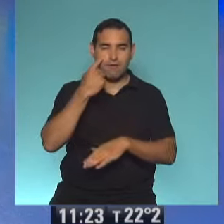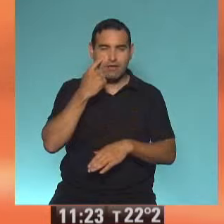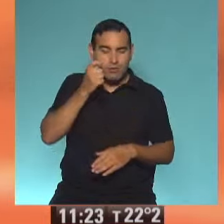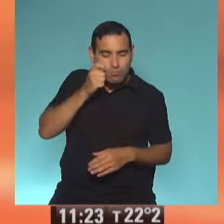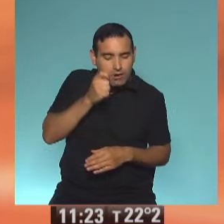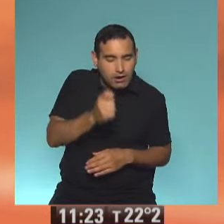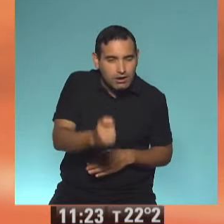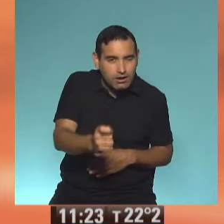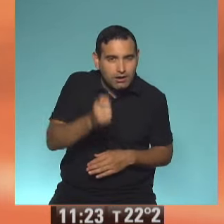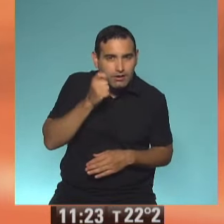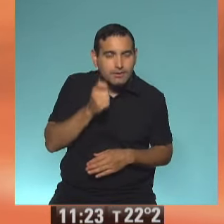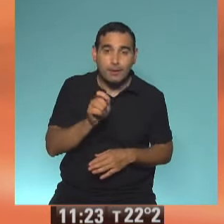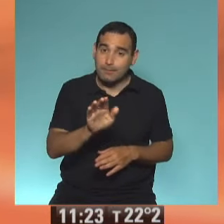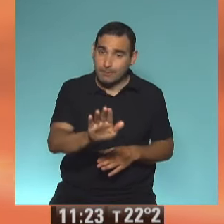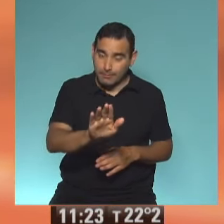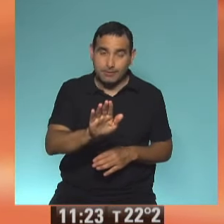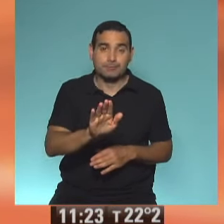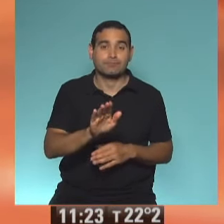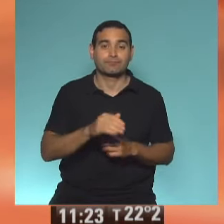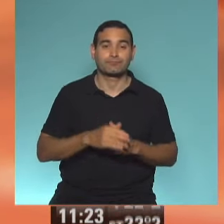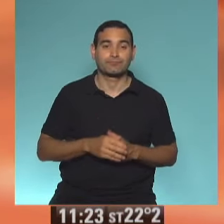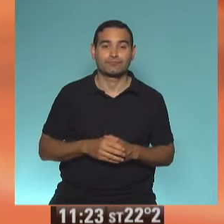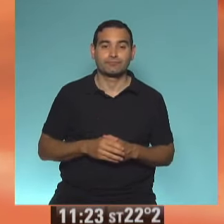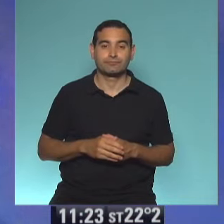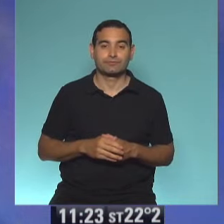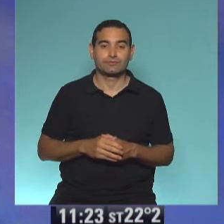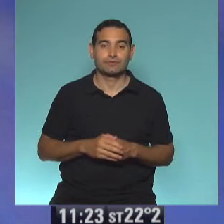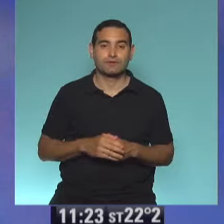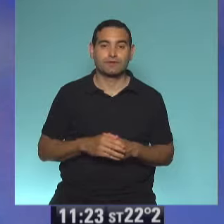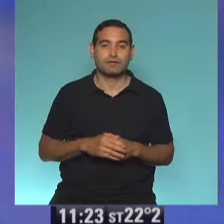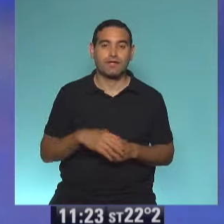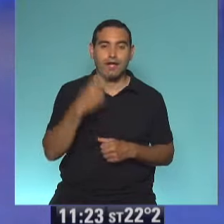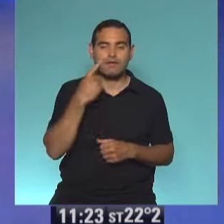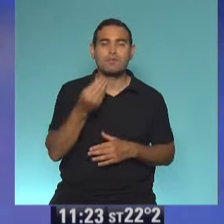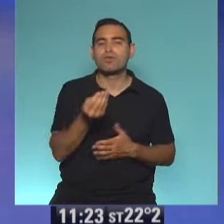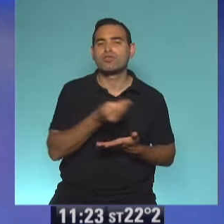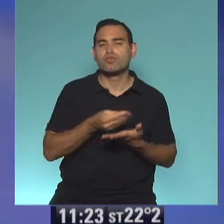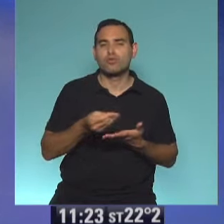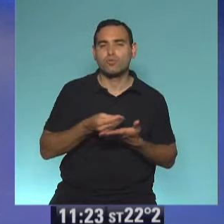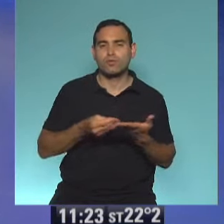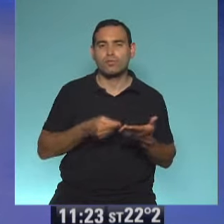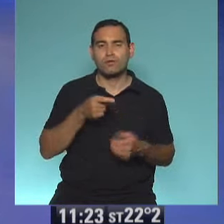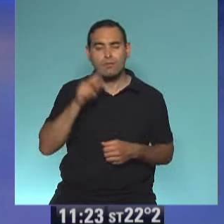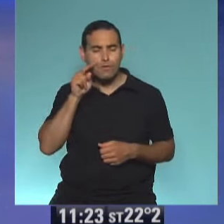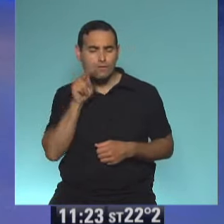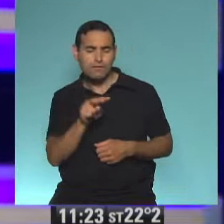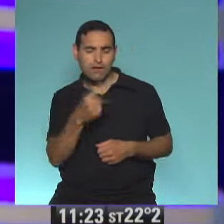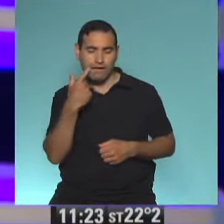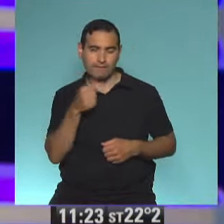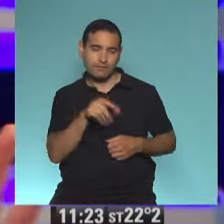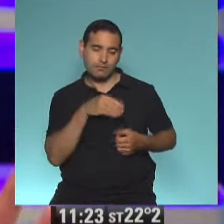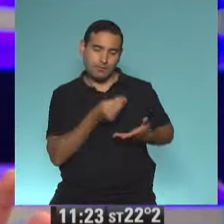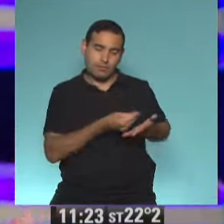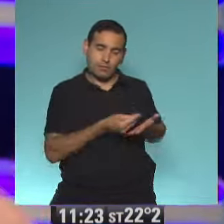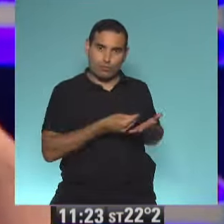Sí. Pero primero, antes de usar la lupa, les voy a proponer que dibujemos lo que vemos del caracol así, a